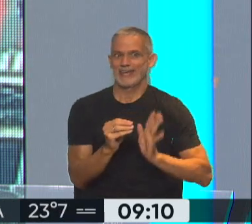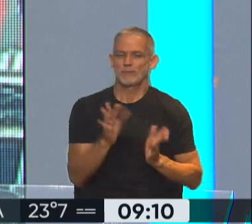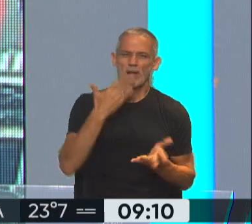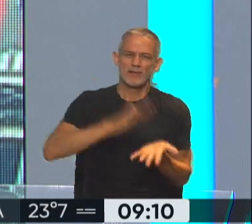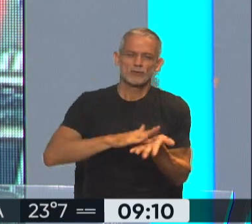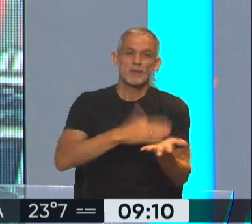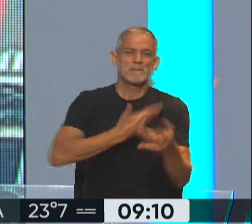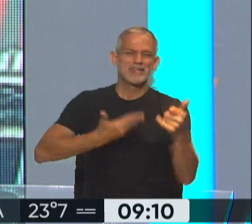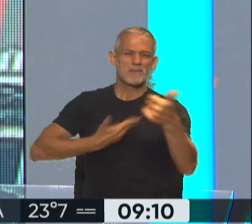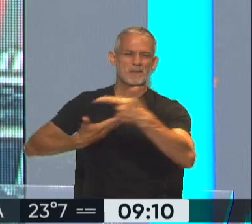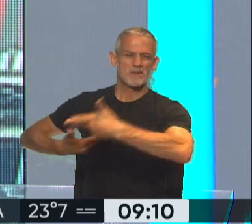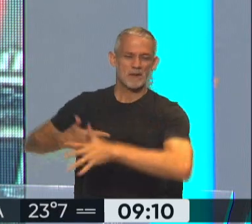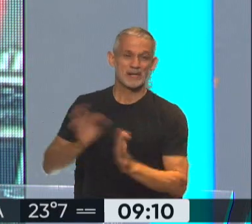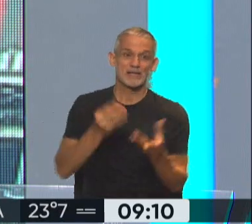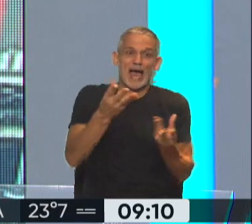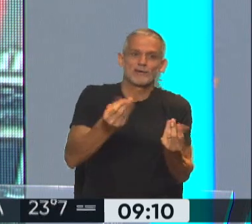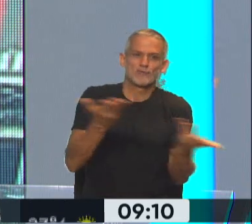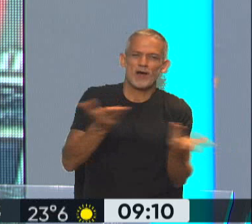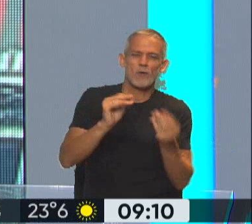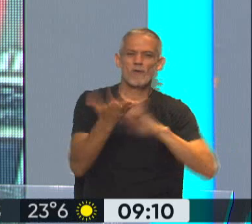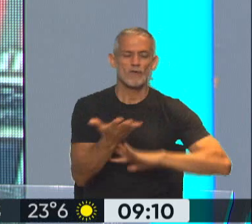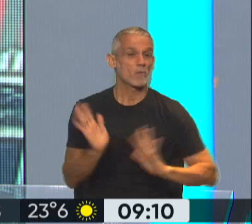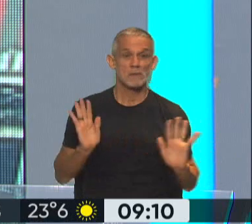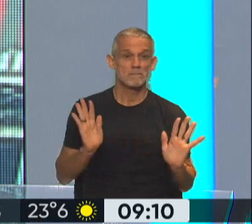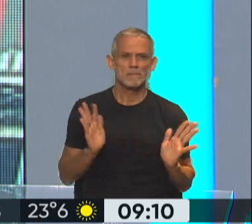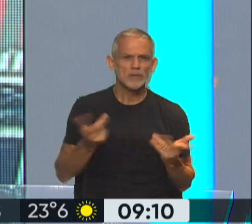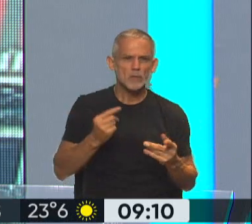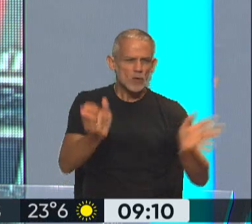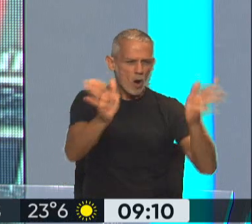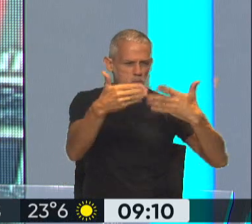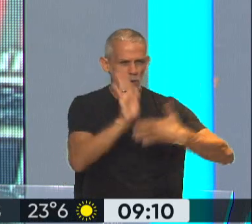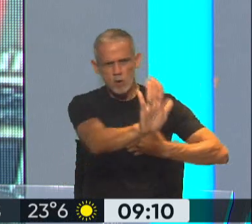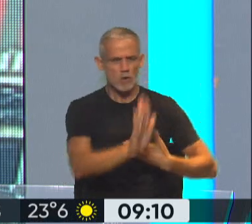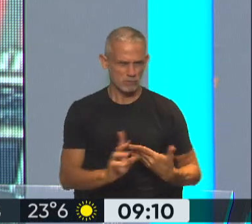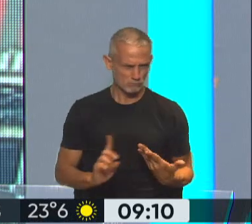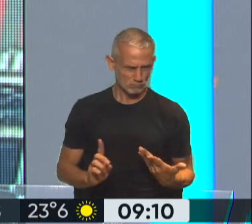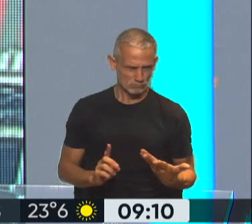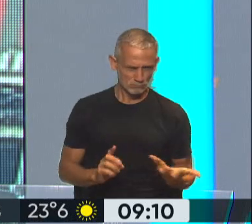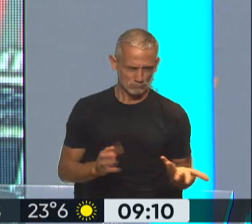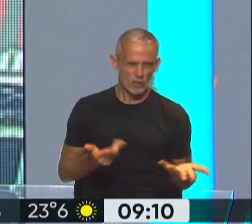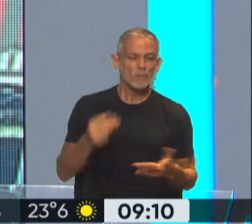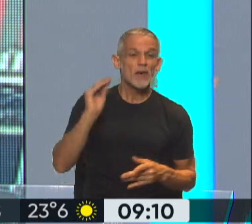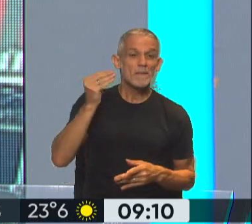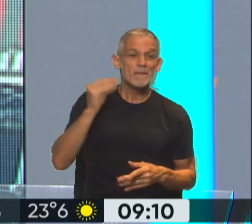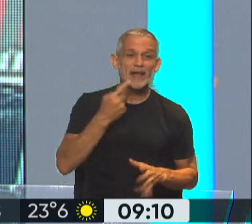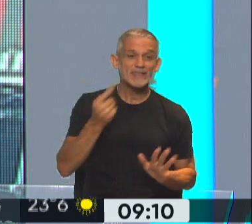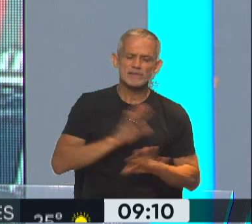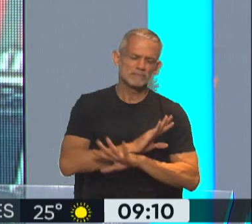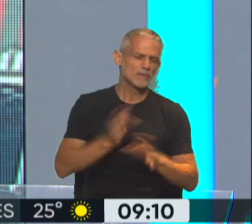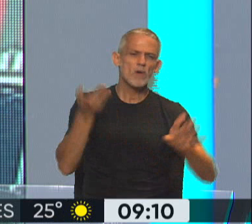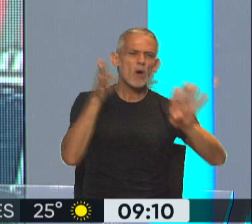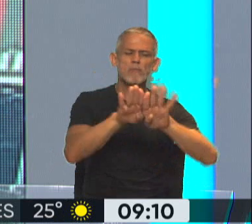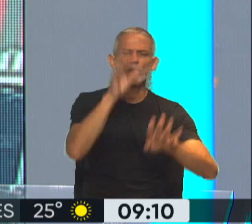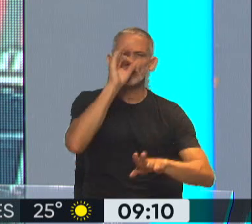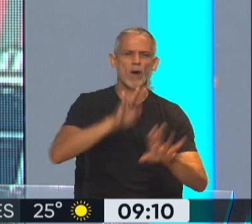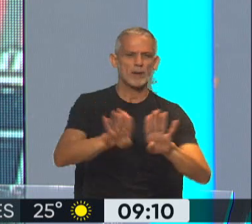del resto de los presidentes Y tratar de ayudar Cómo se pueda no cerrar las puertas inclusive Brasil dijo no va a tener más las puertas